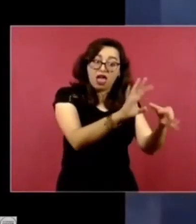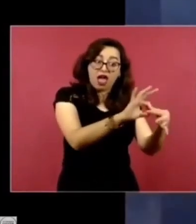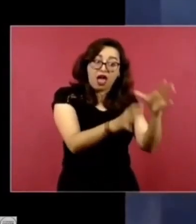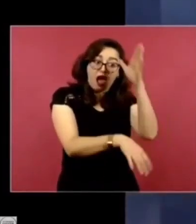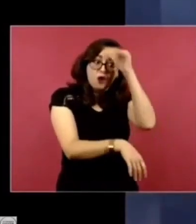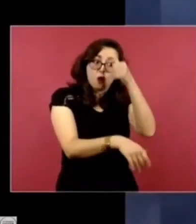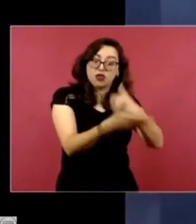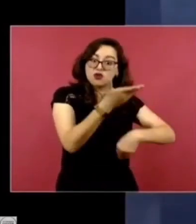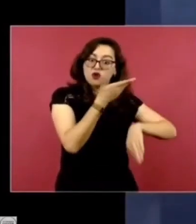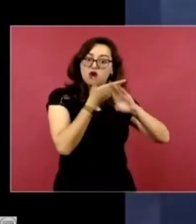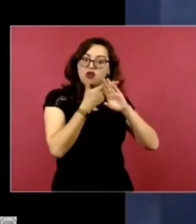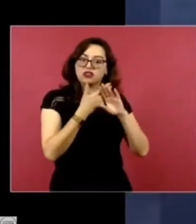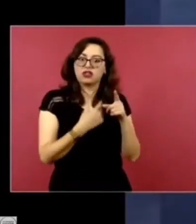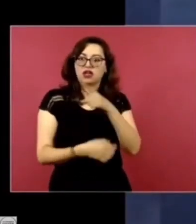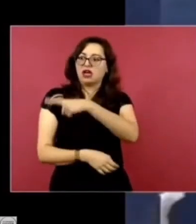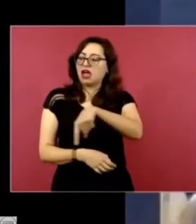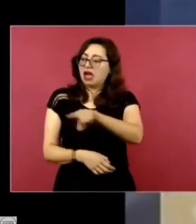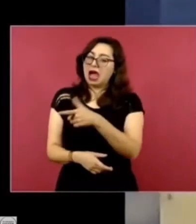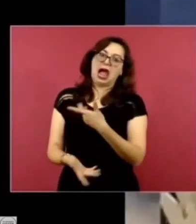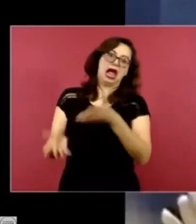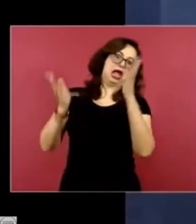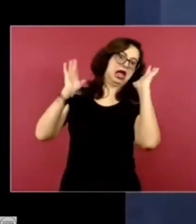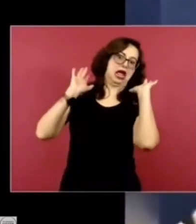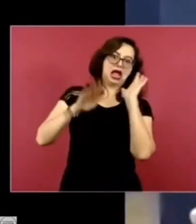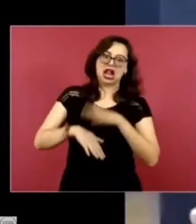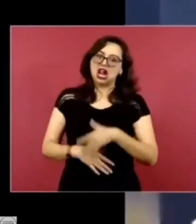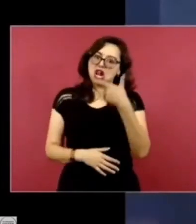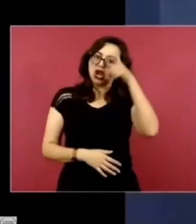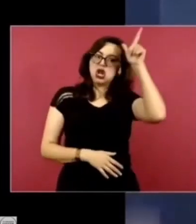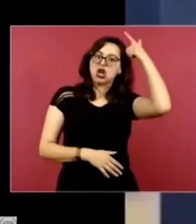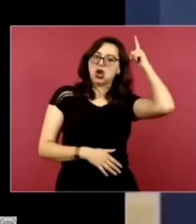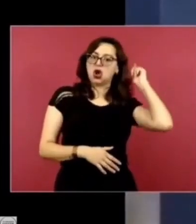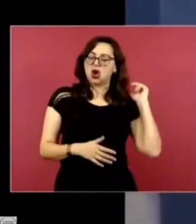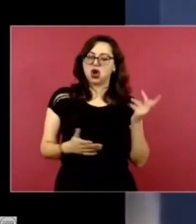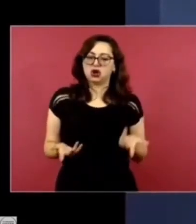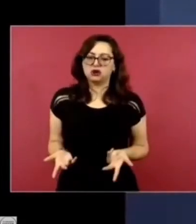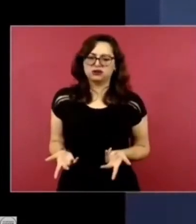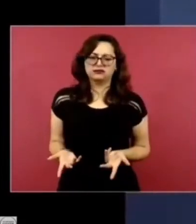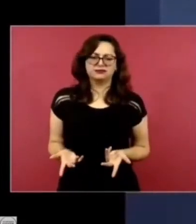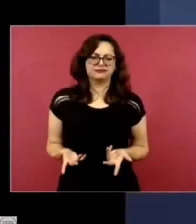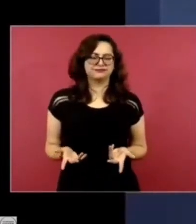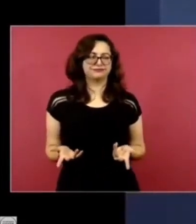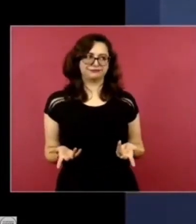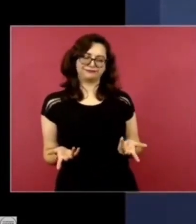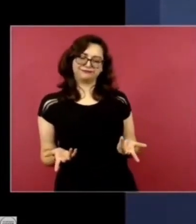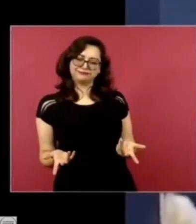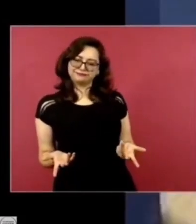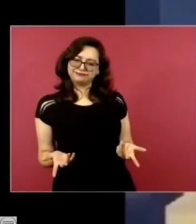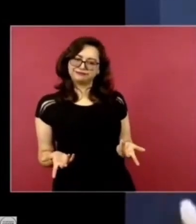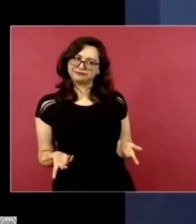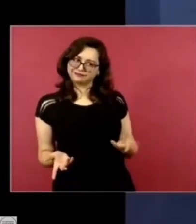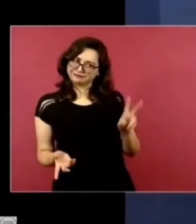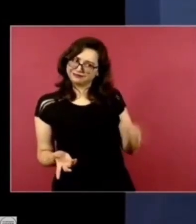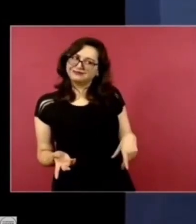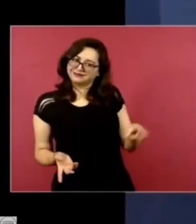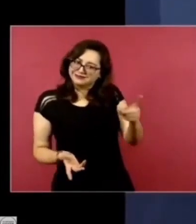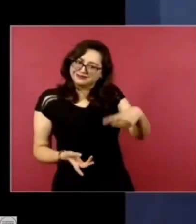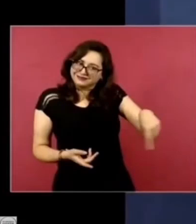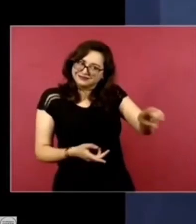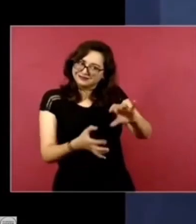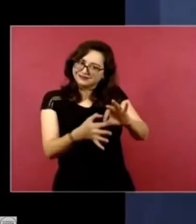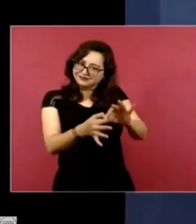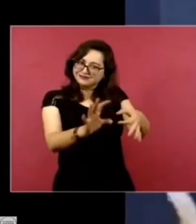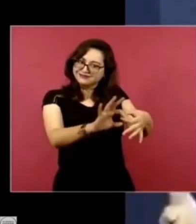estaba yo delirando. O sea, digo, vamos, todavía no me